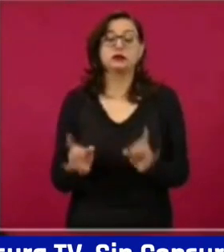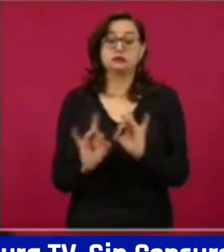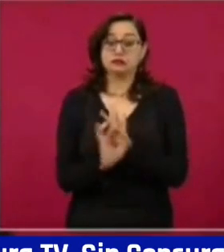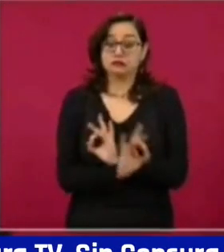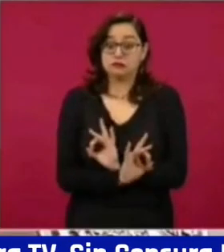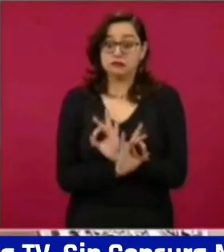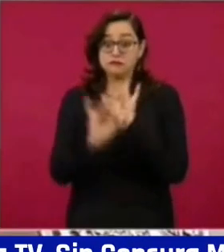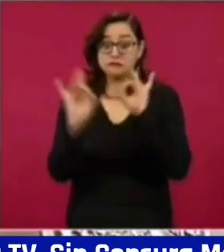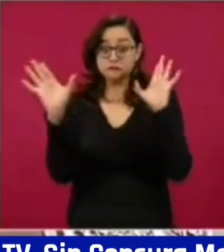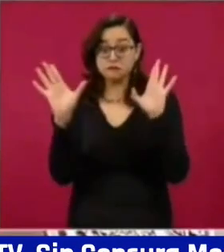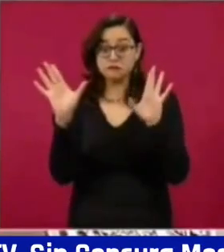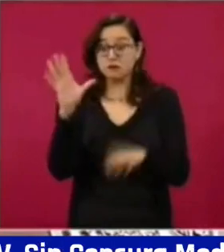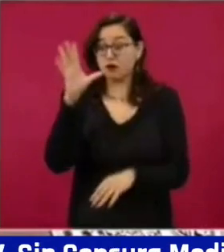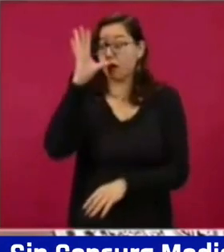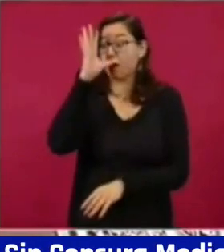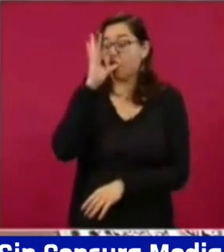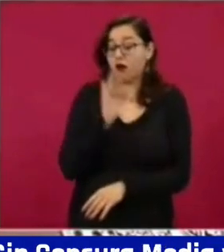fallecimiento